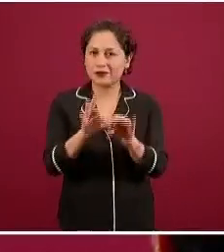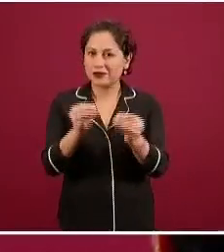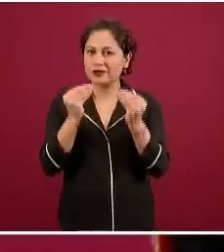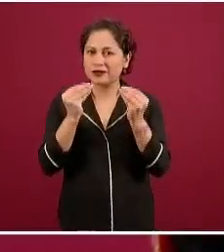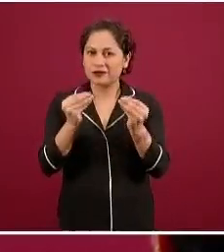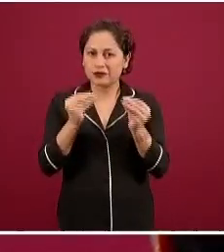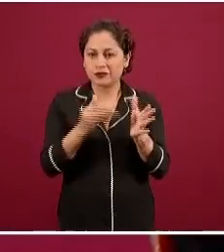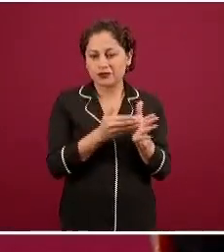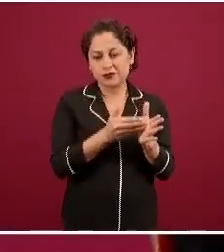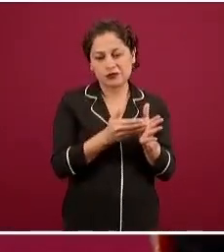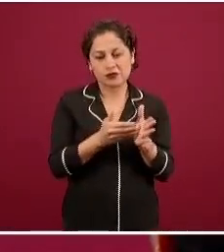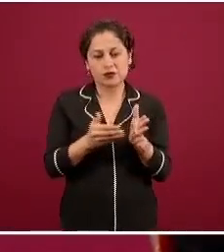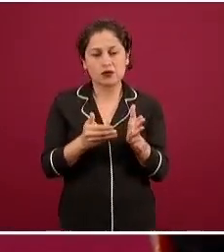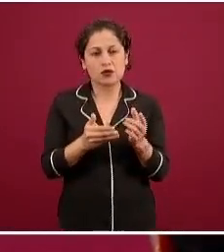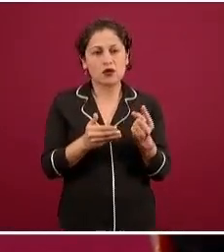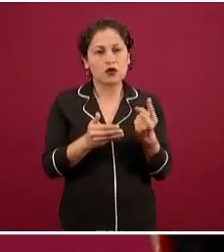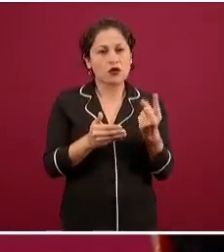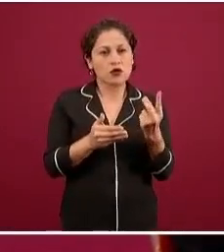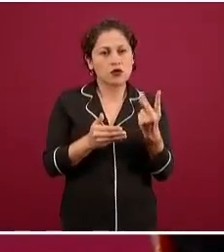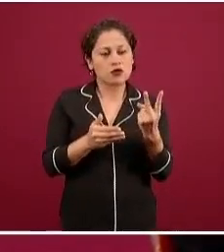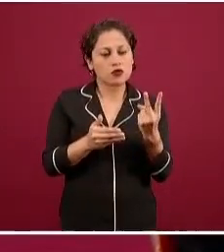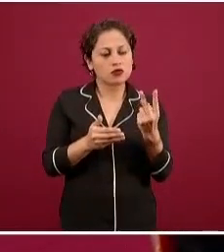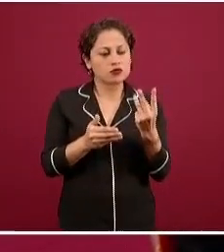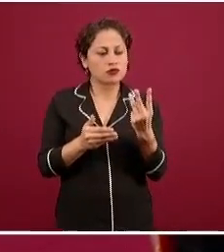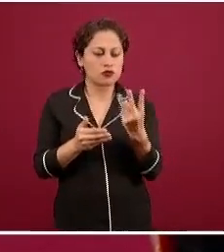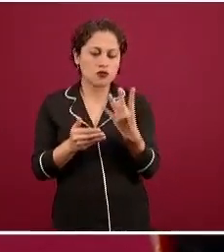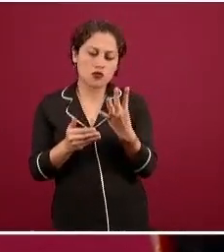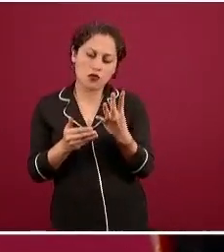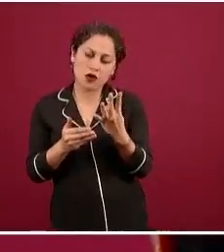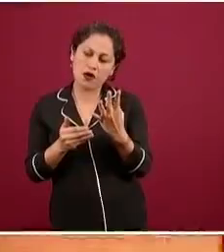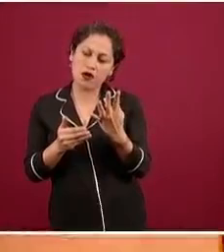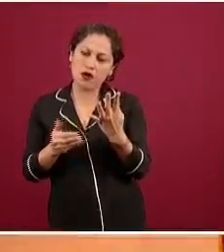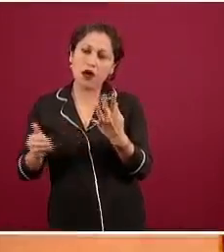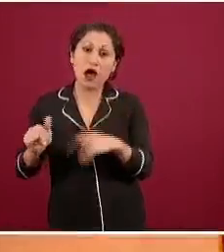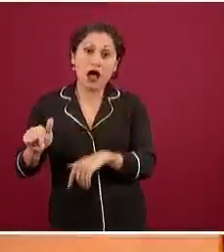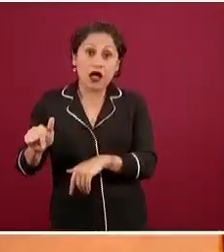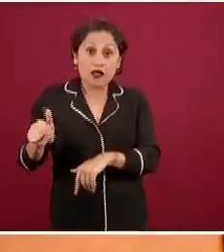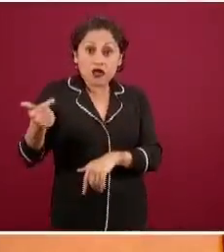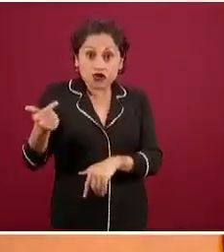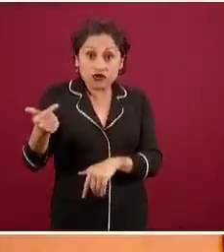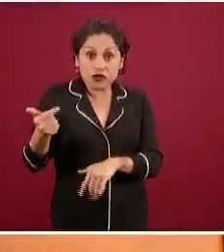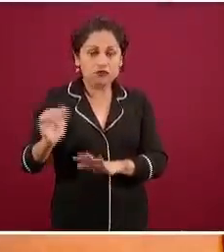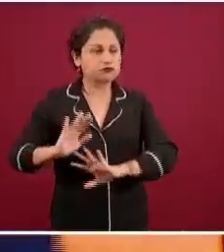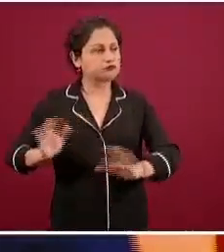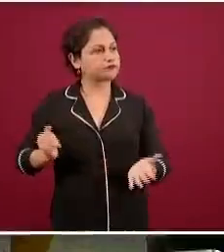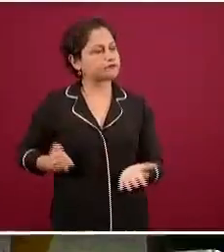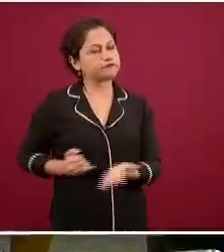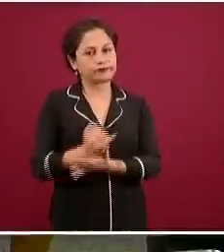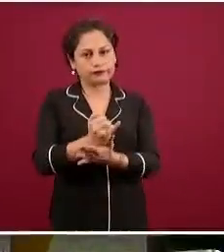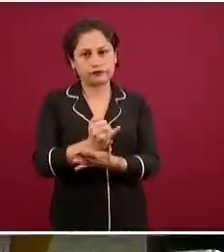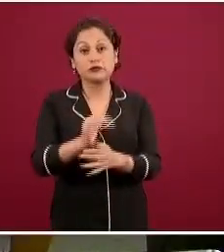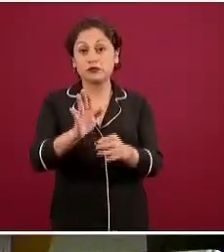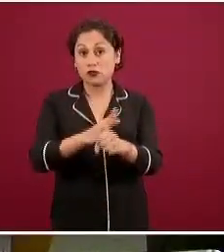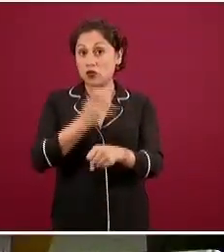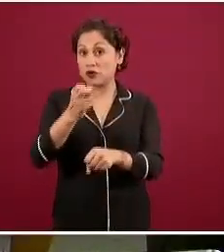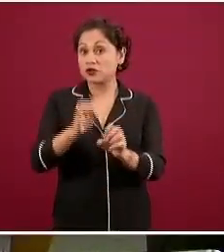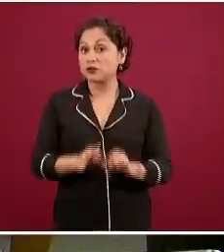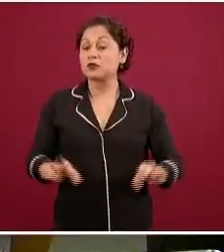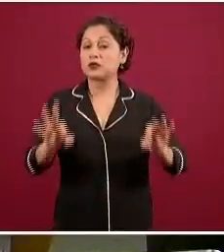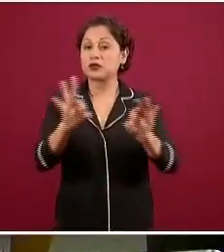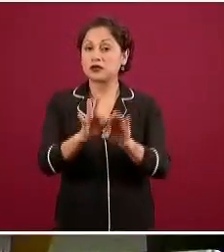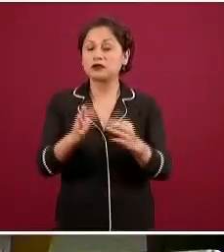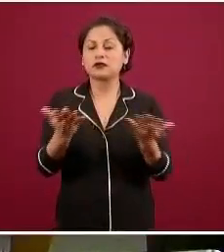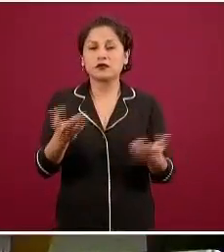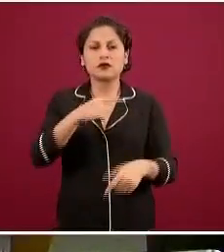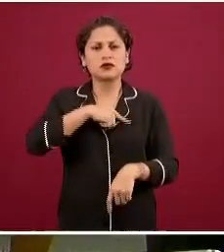porque ya no eran 4 o 3, eran 12. Entonces, por eso hemos insistido en eso. Ahora, ¿cómo sabemos todo